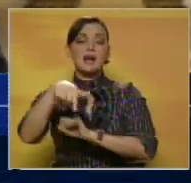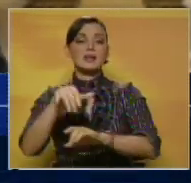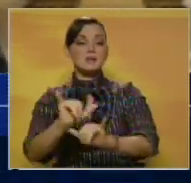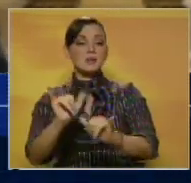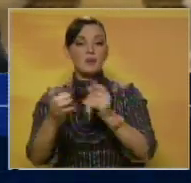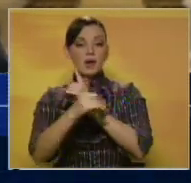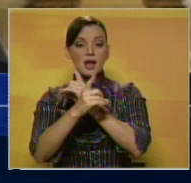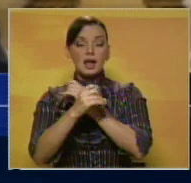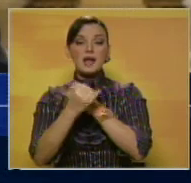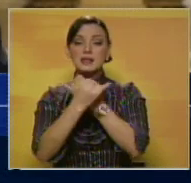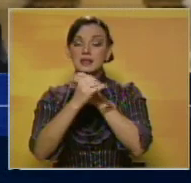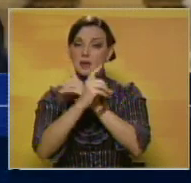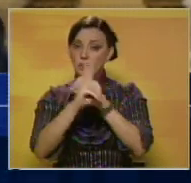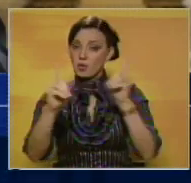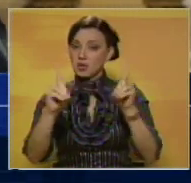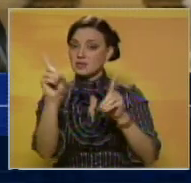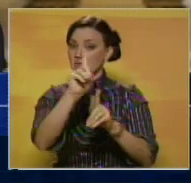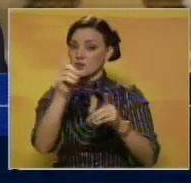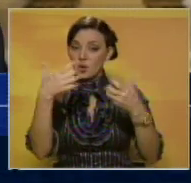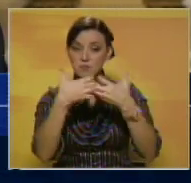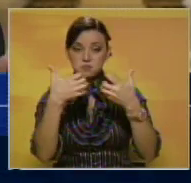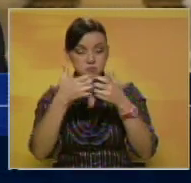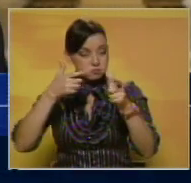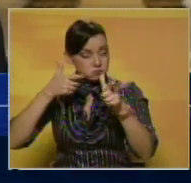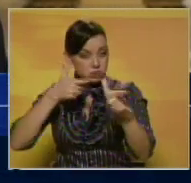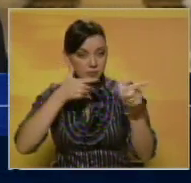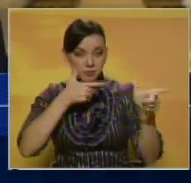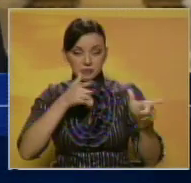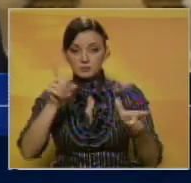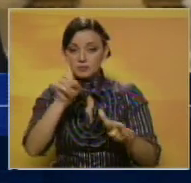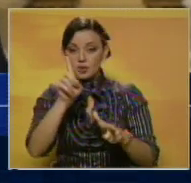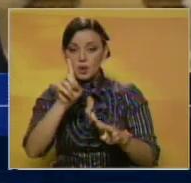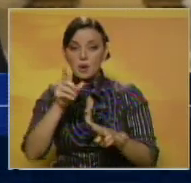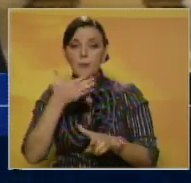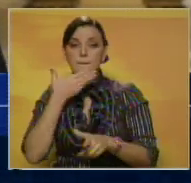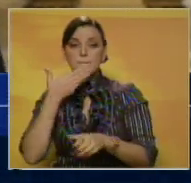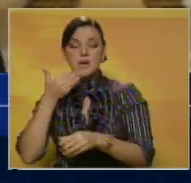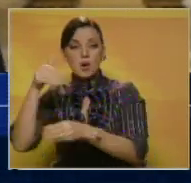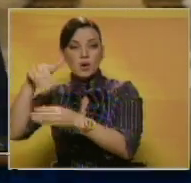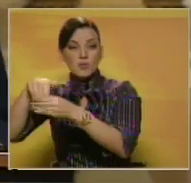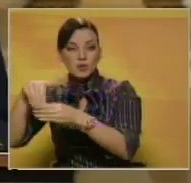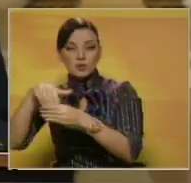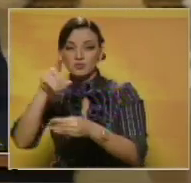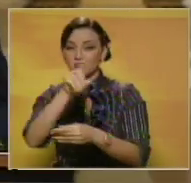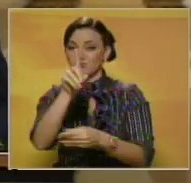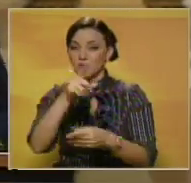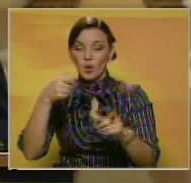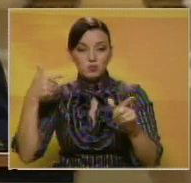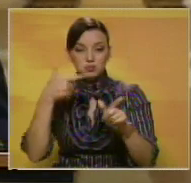y no con violencia, con votos y no con balas.